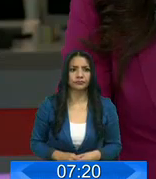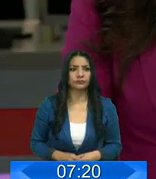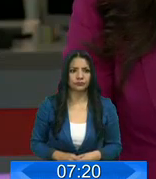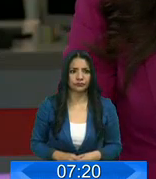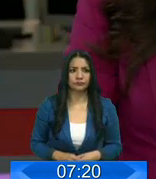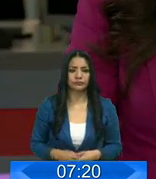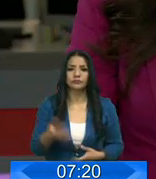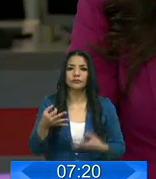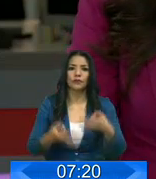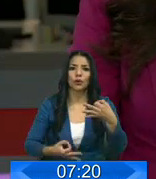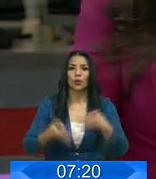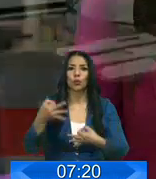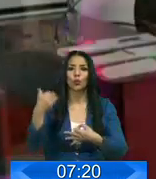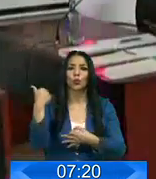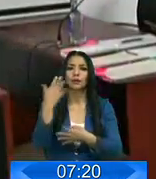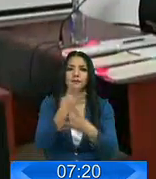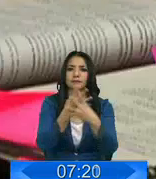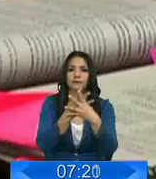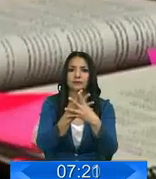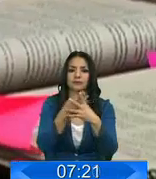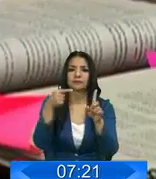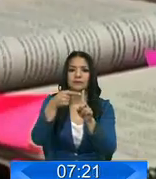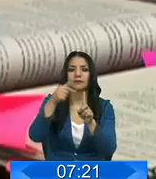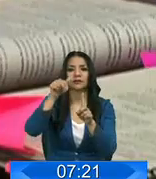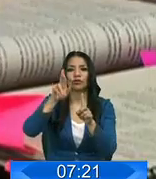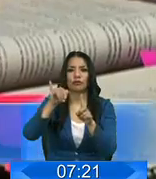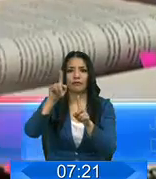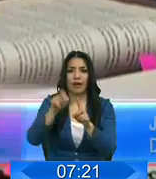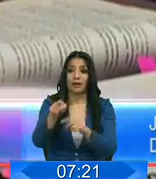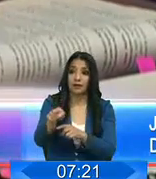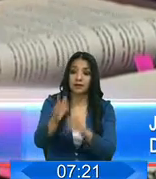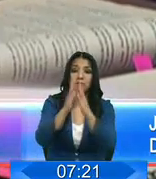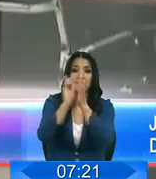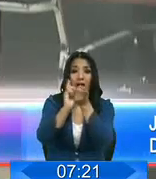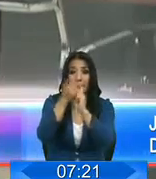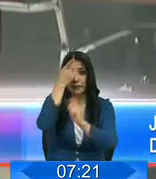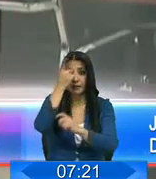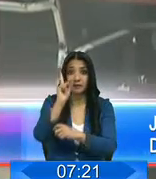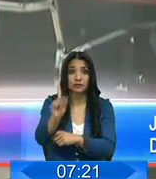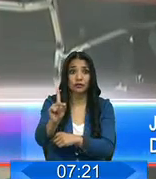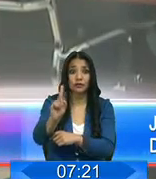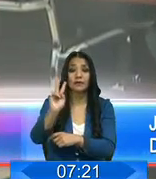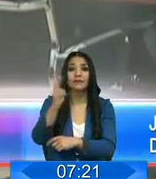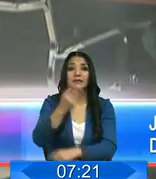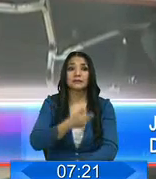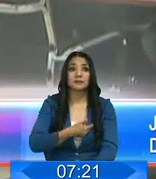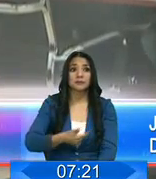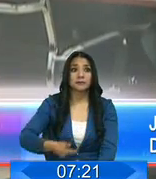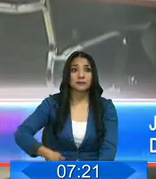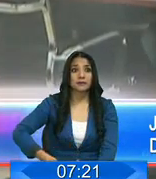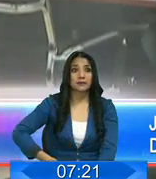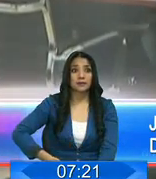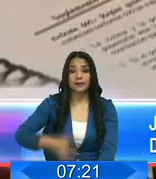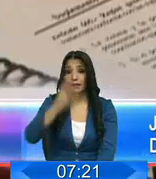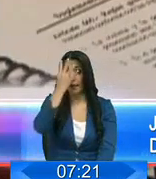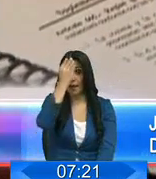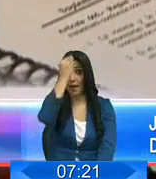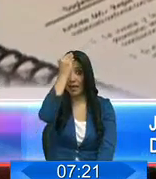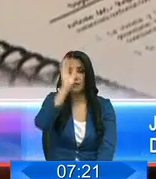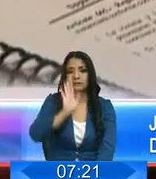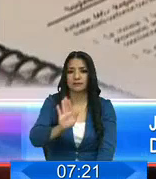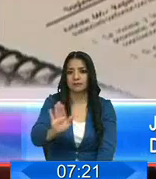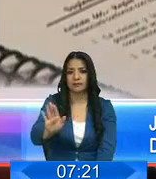El juez de garantías penitenciarias Giovanni Freire negó la apelación presentada por el vicepresidente Jorge Glass para que